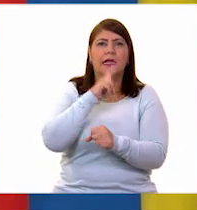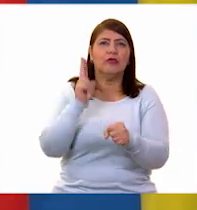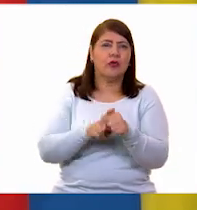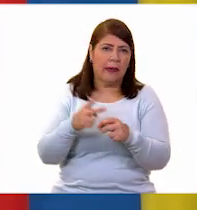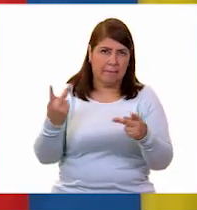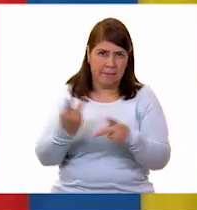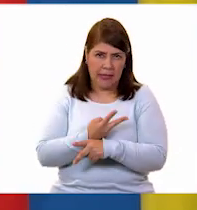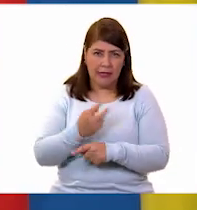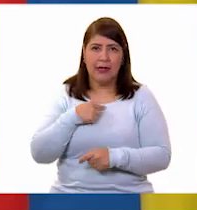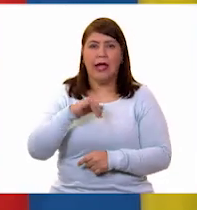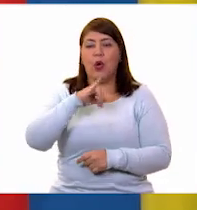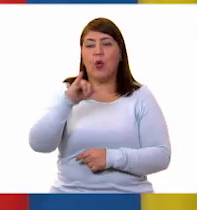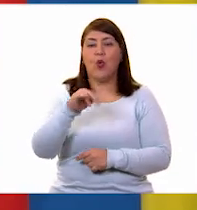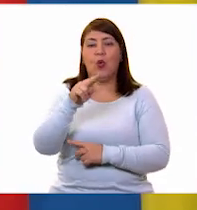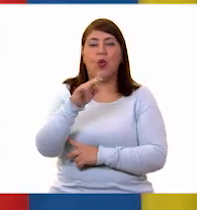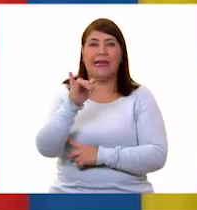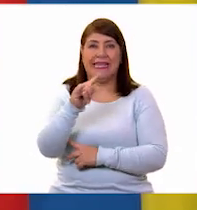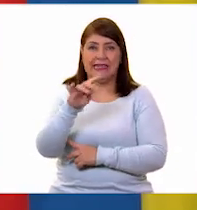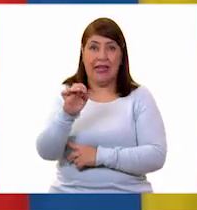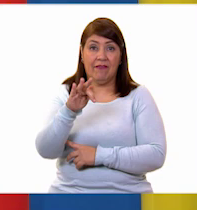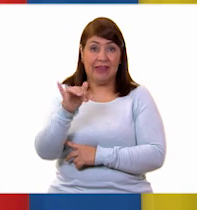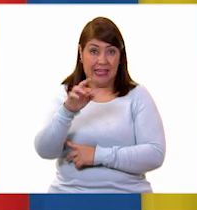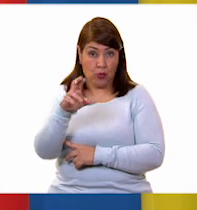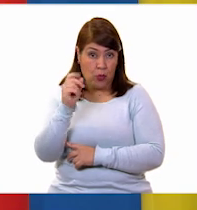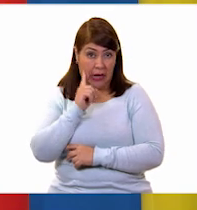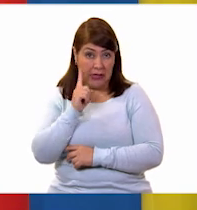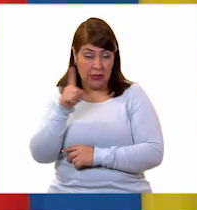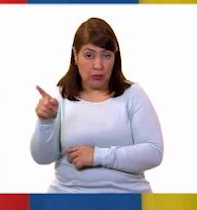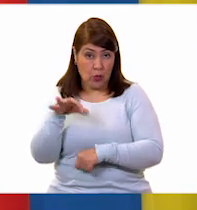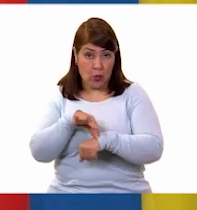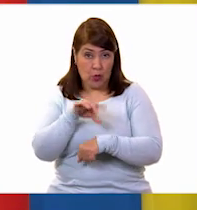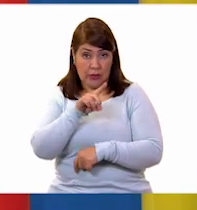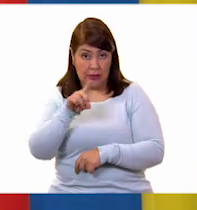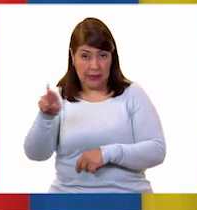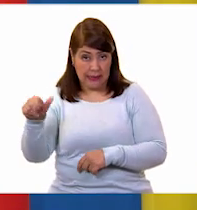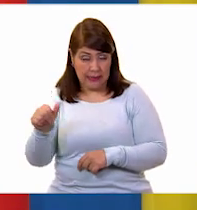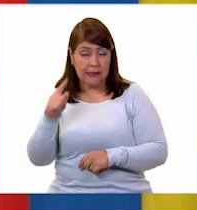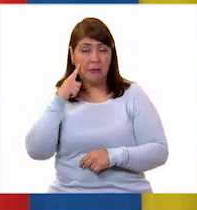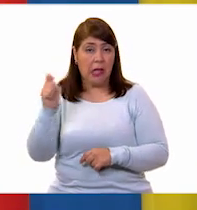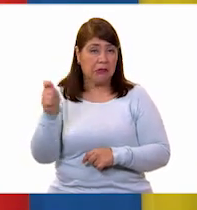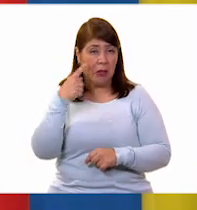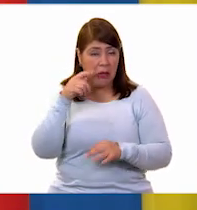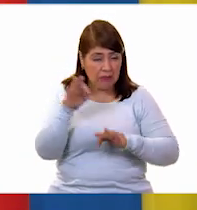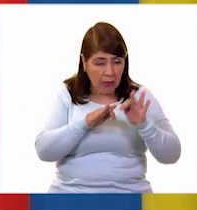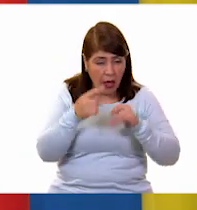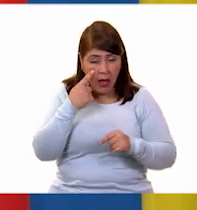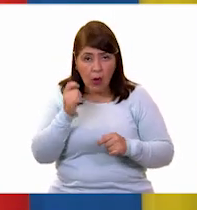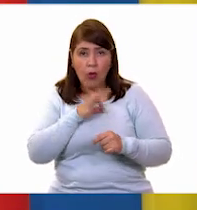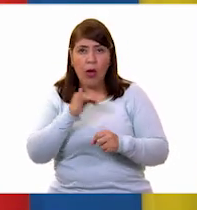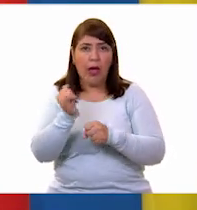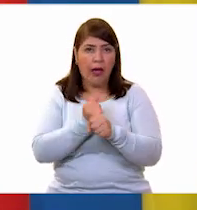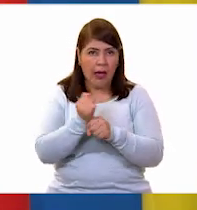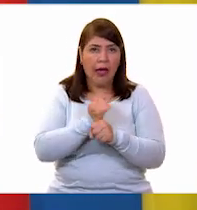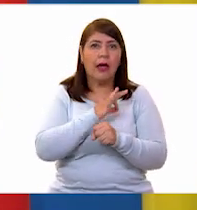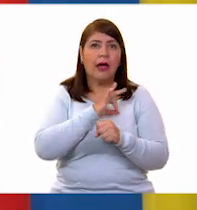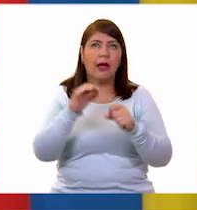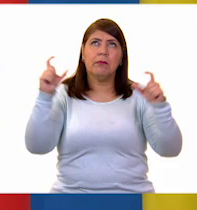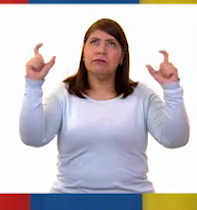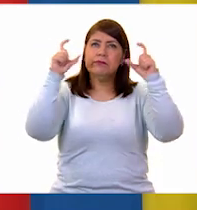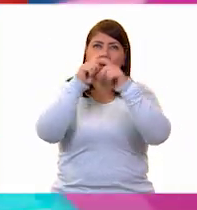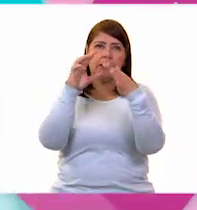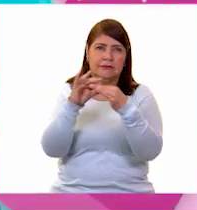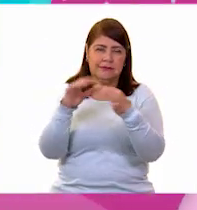La doctora Julieta Fierro nos brinda una plática importante y constructiva sobre los eclipses.